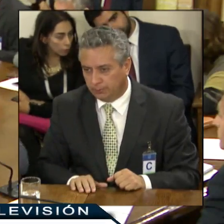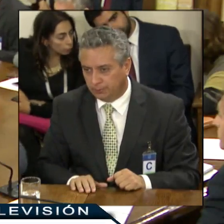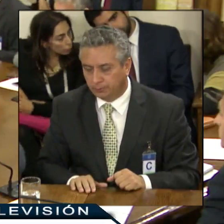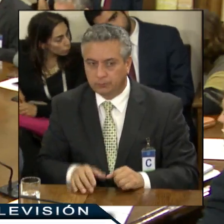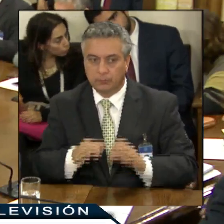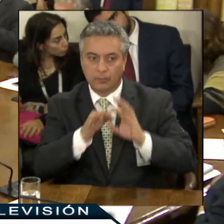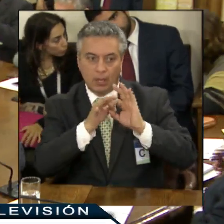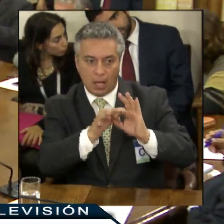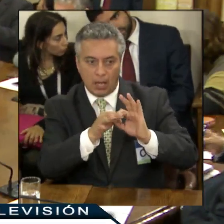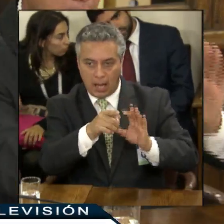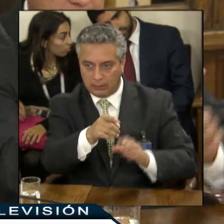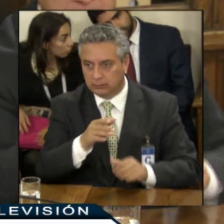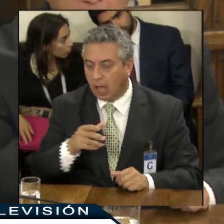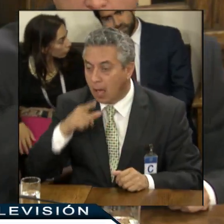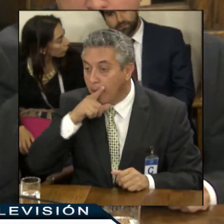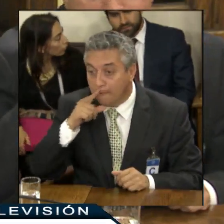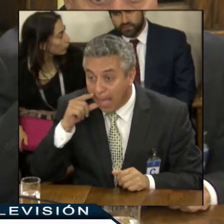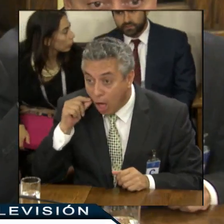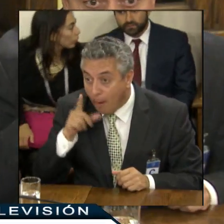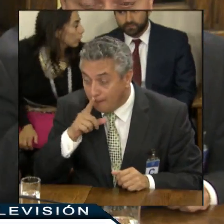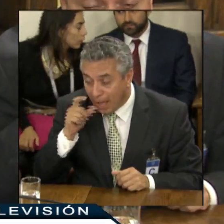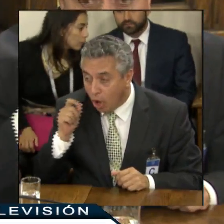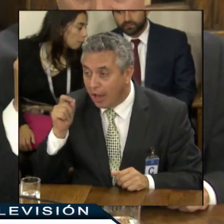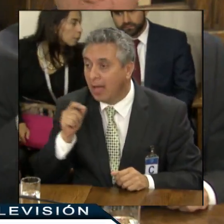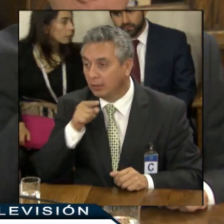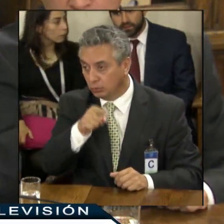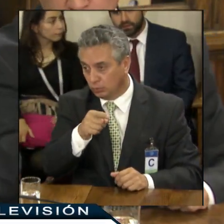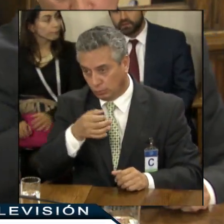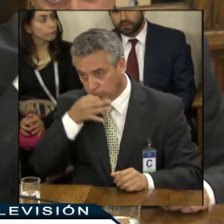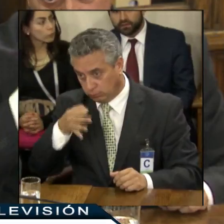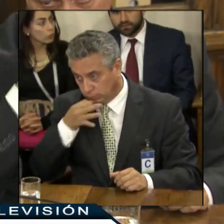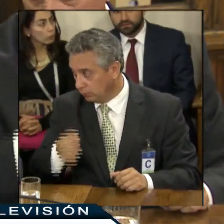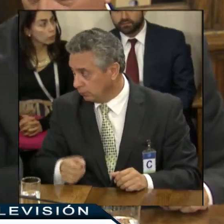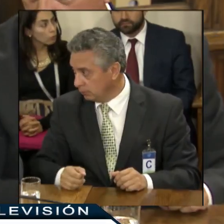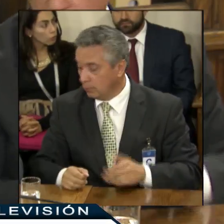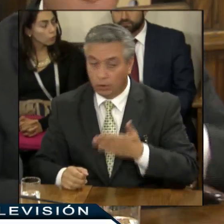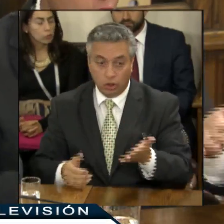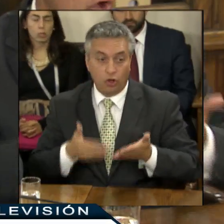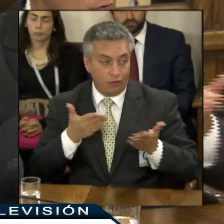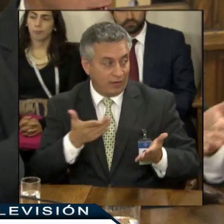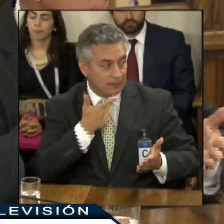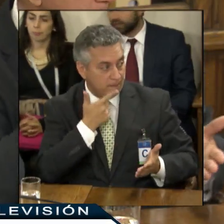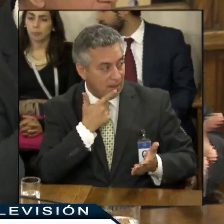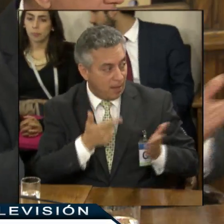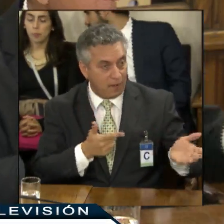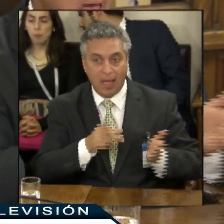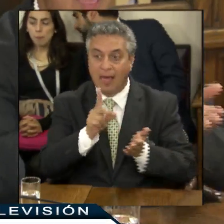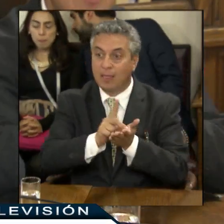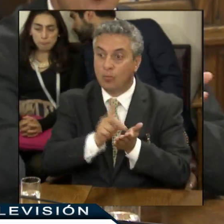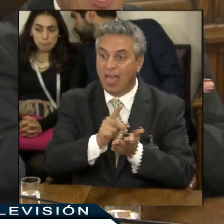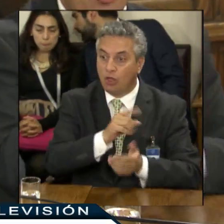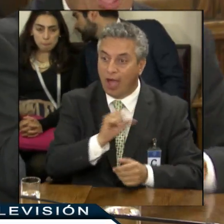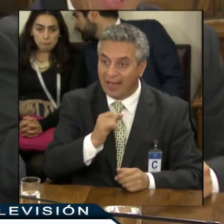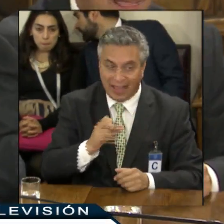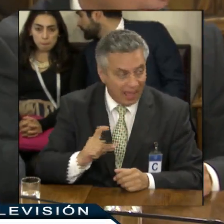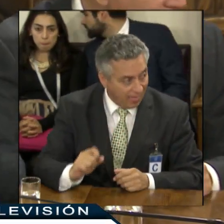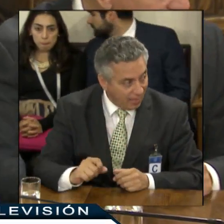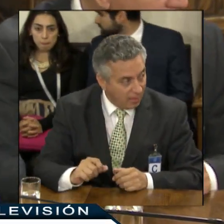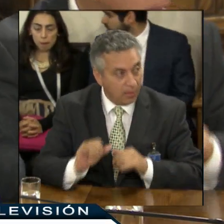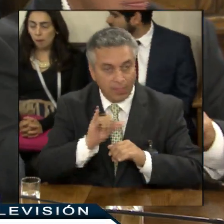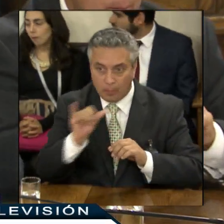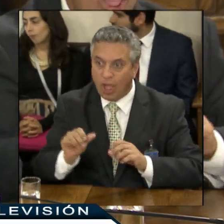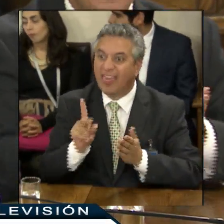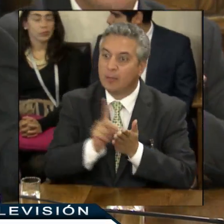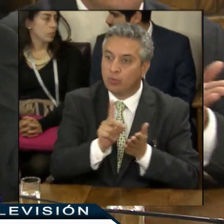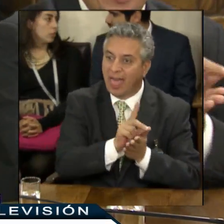Gracias Paola por tu testimonio Se ofrece la palabra diputado reg despés la